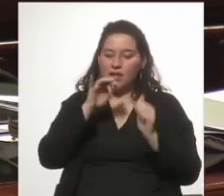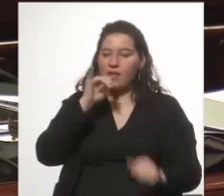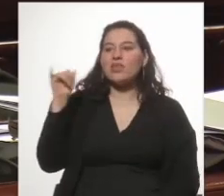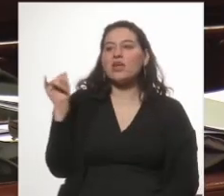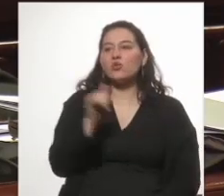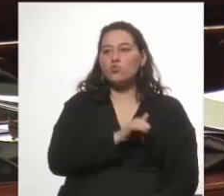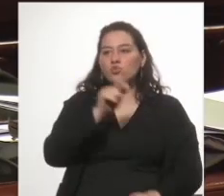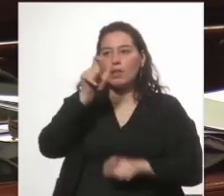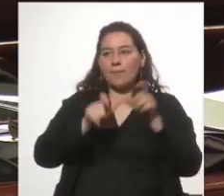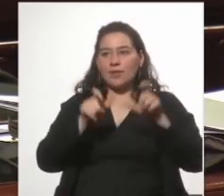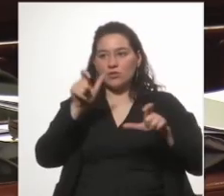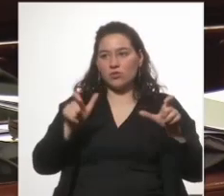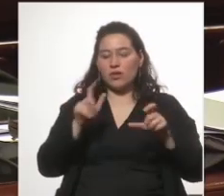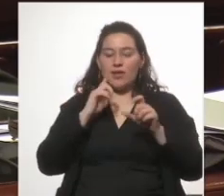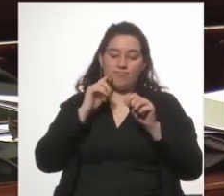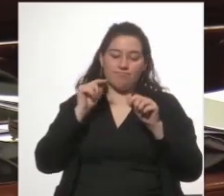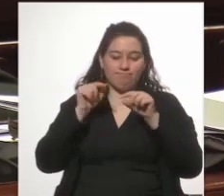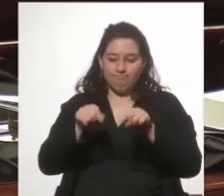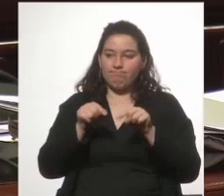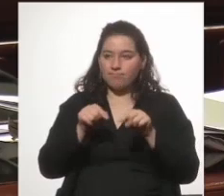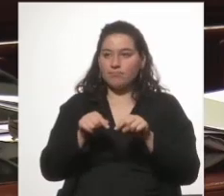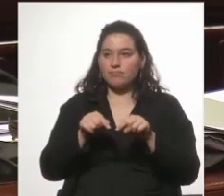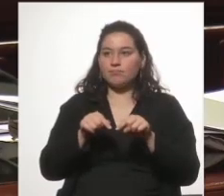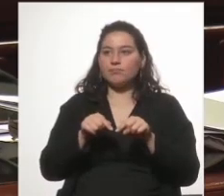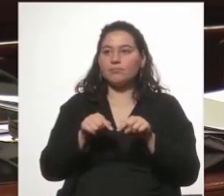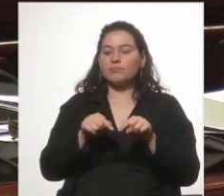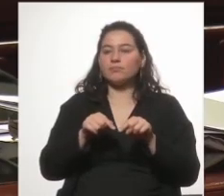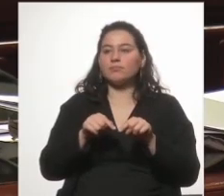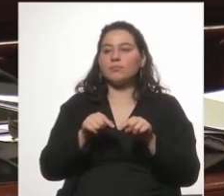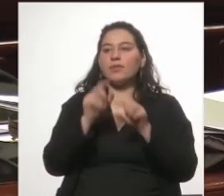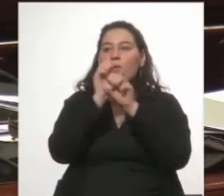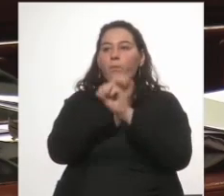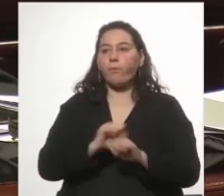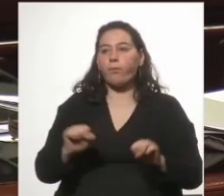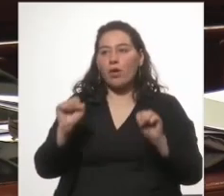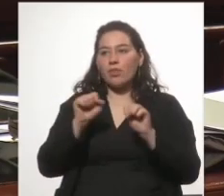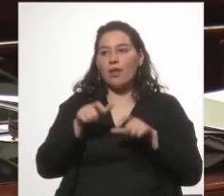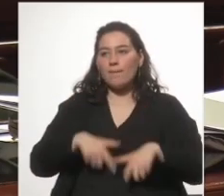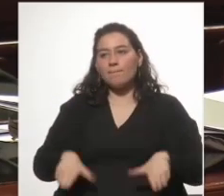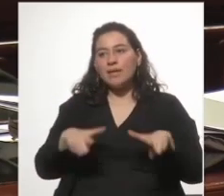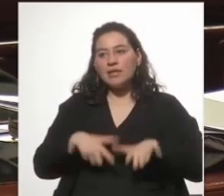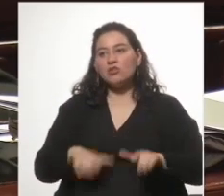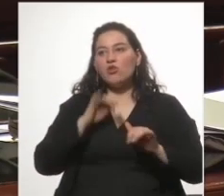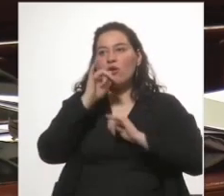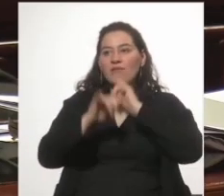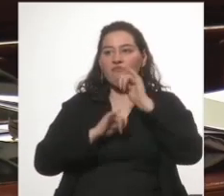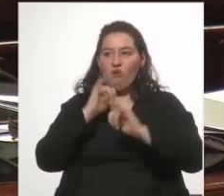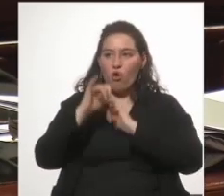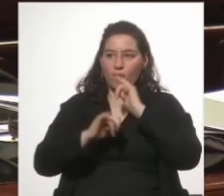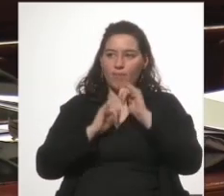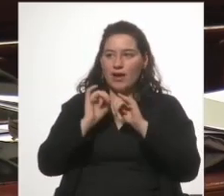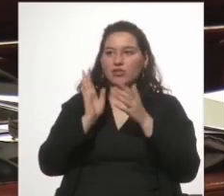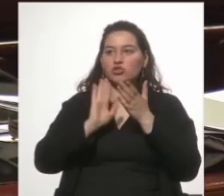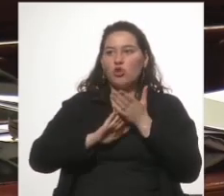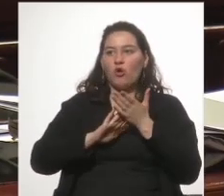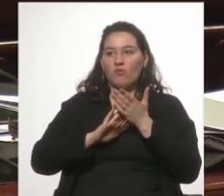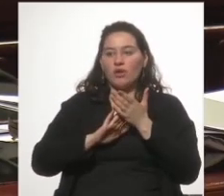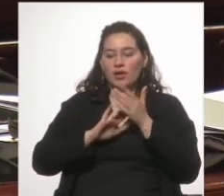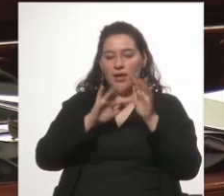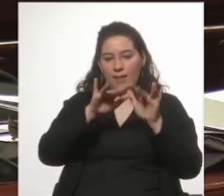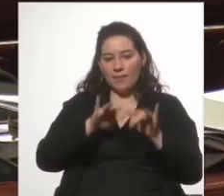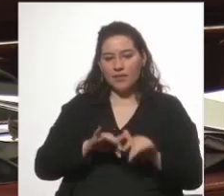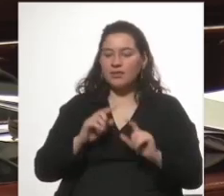denuncia de los hechos ante la justicia. El hecho pone en evidencia que el señor ministro estaba informado debidamente del expediente y advirtió